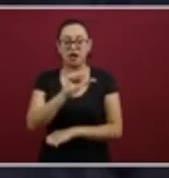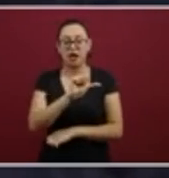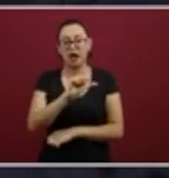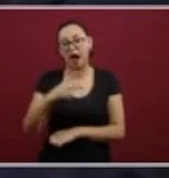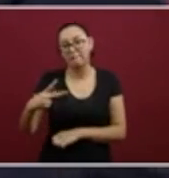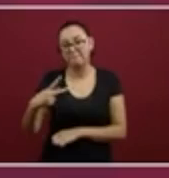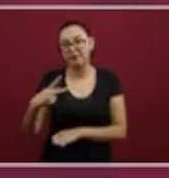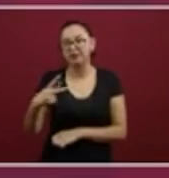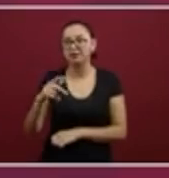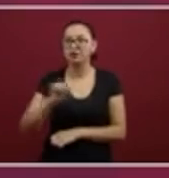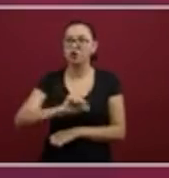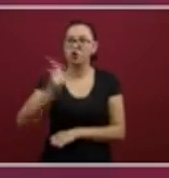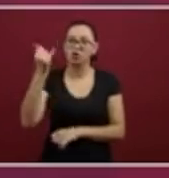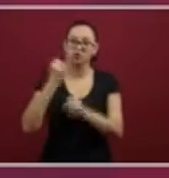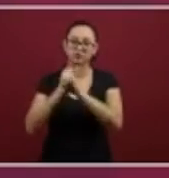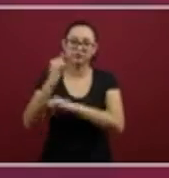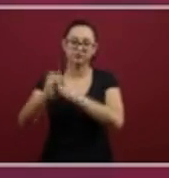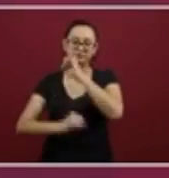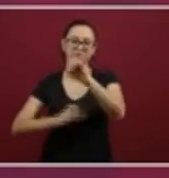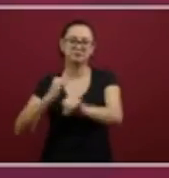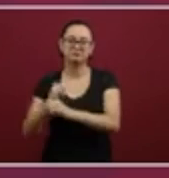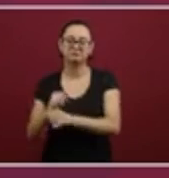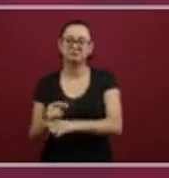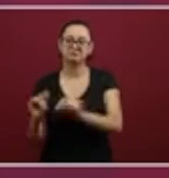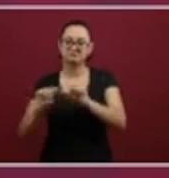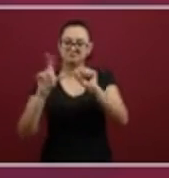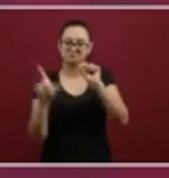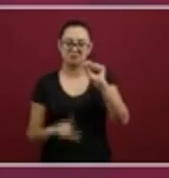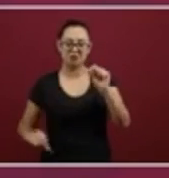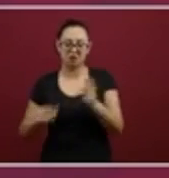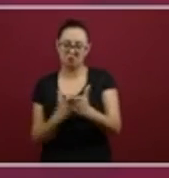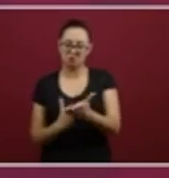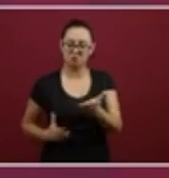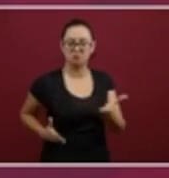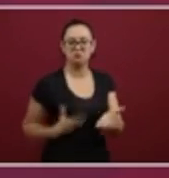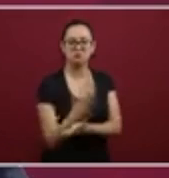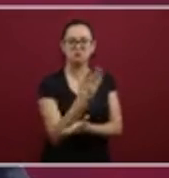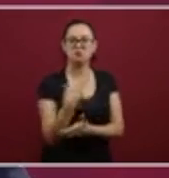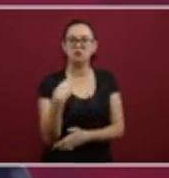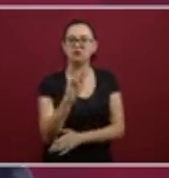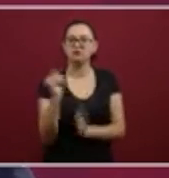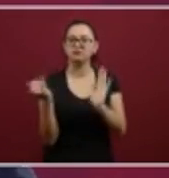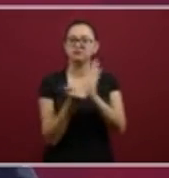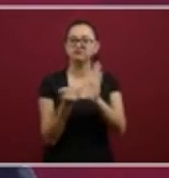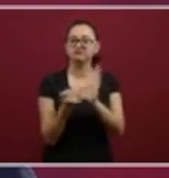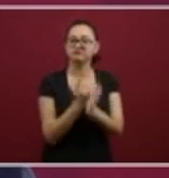multinacionales que no pagan o no pagaban impuestos